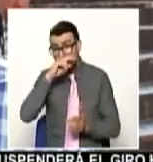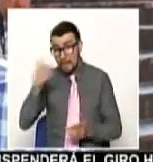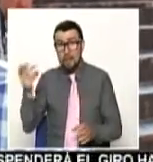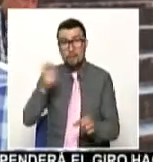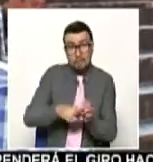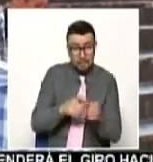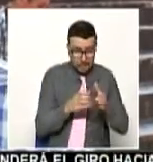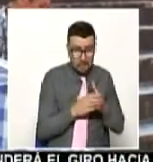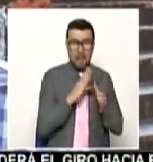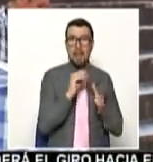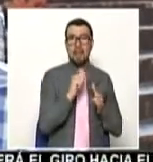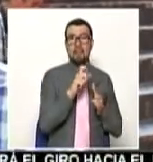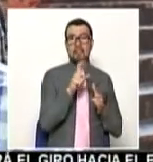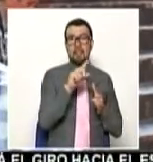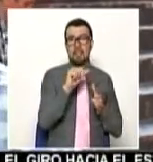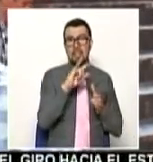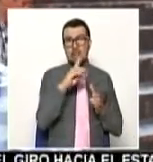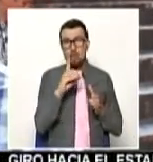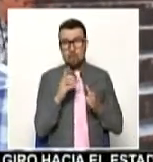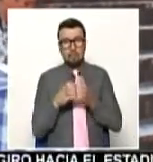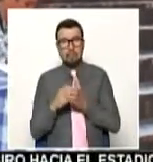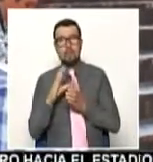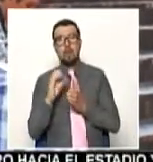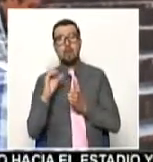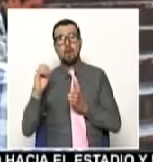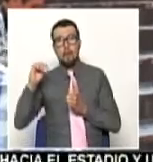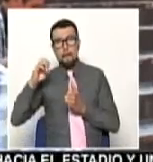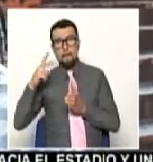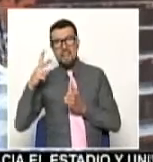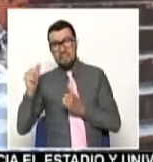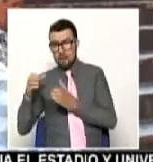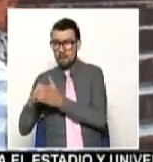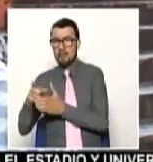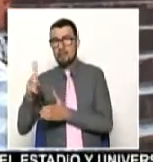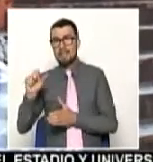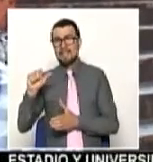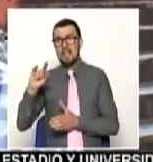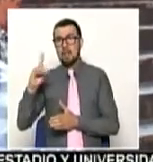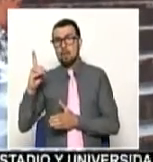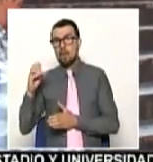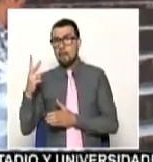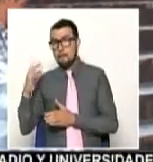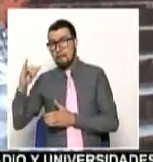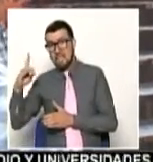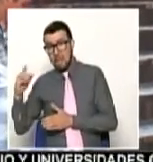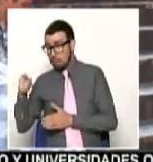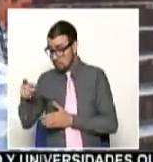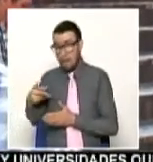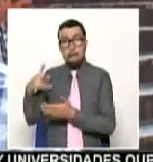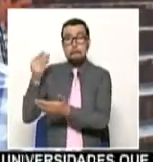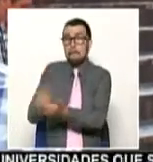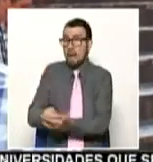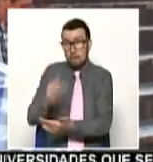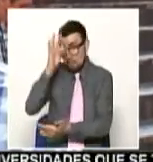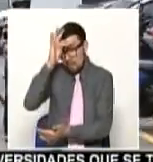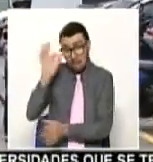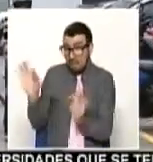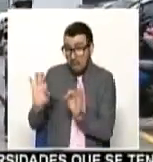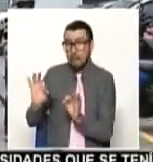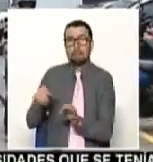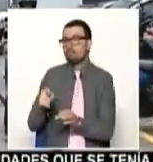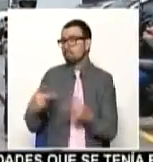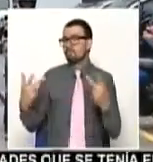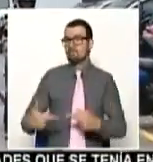Salud, en su régimen subsidiado, Comeva y Salud Vida. Por falta de pago de estas EPS con el hospital infantil le suspendieron los